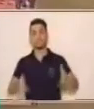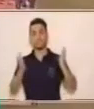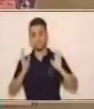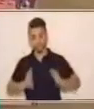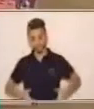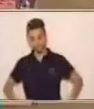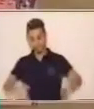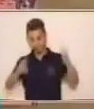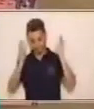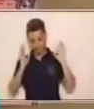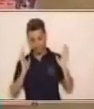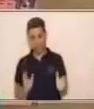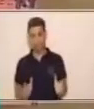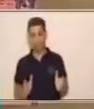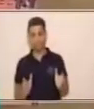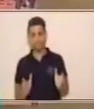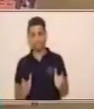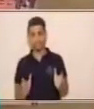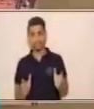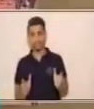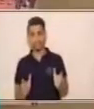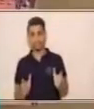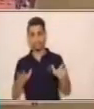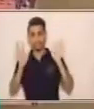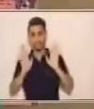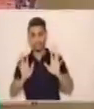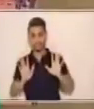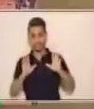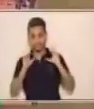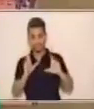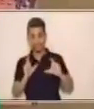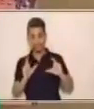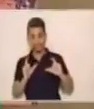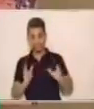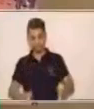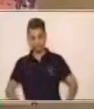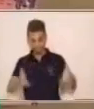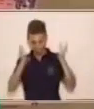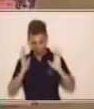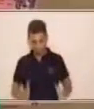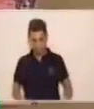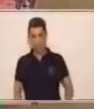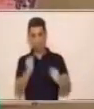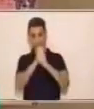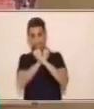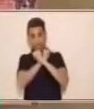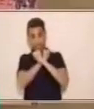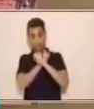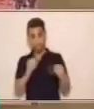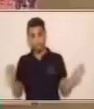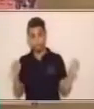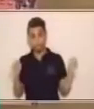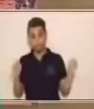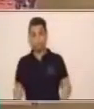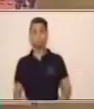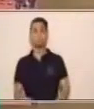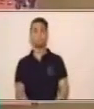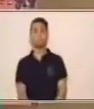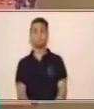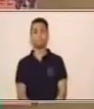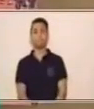la tómbola se detiene. ¡Alto! ¡Cuidado! La tómbola va a explotar.